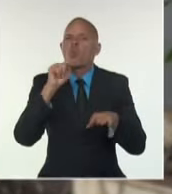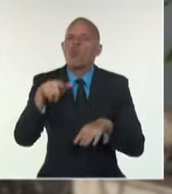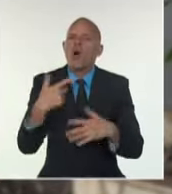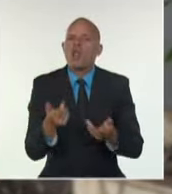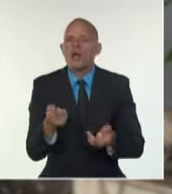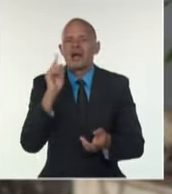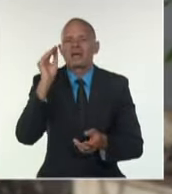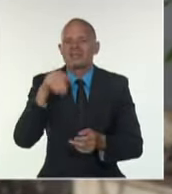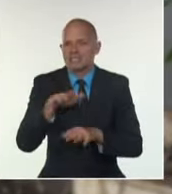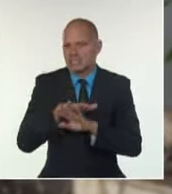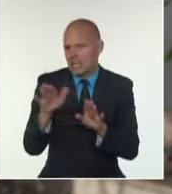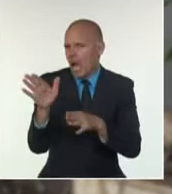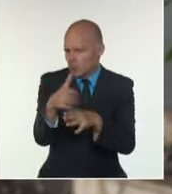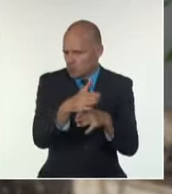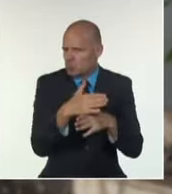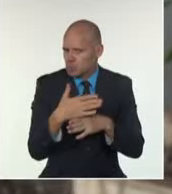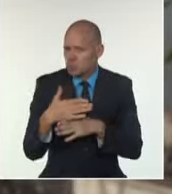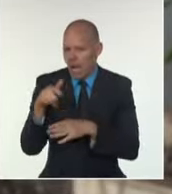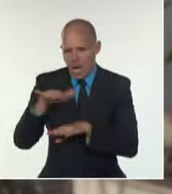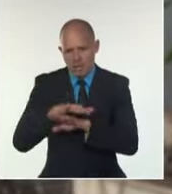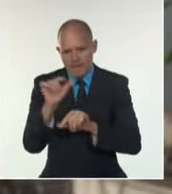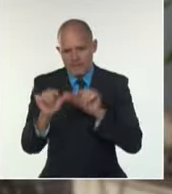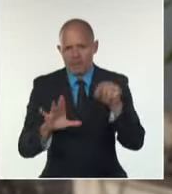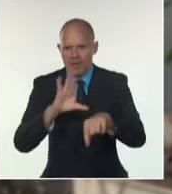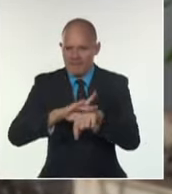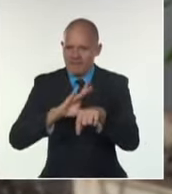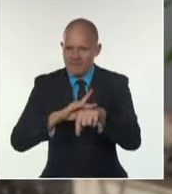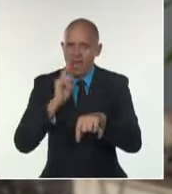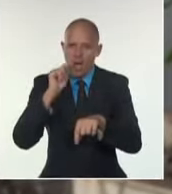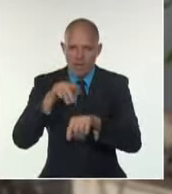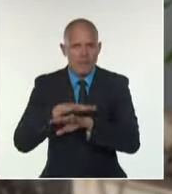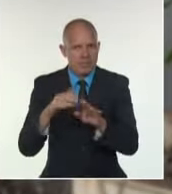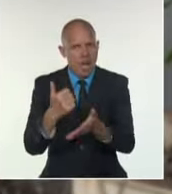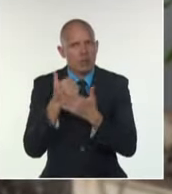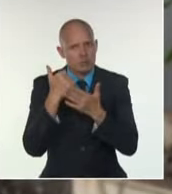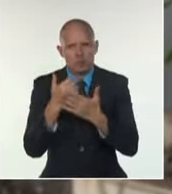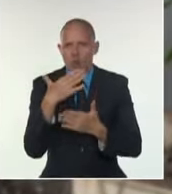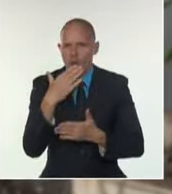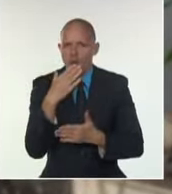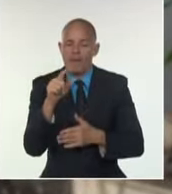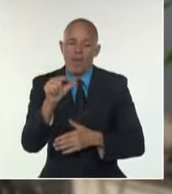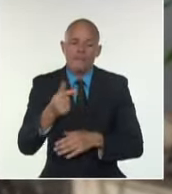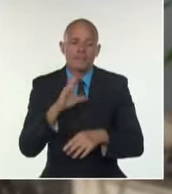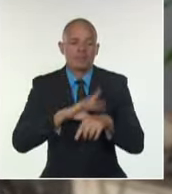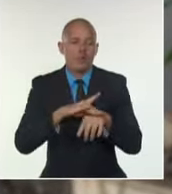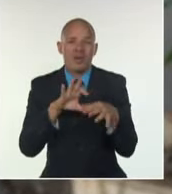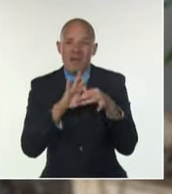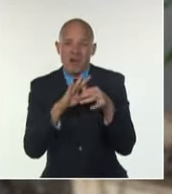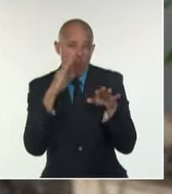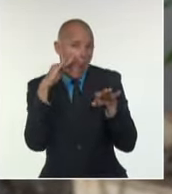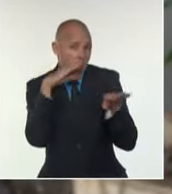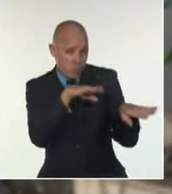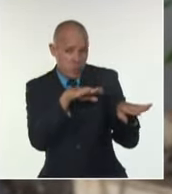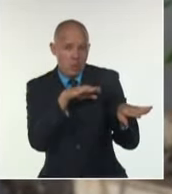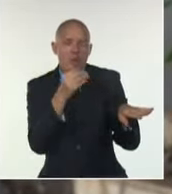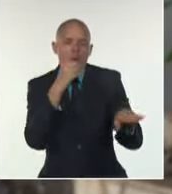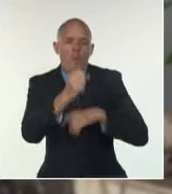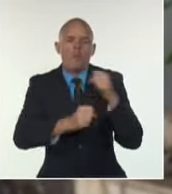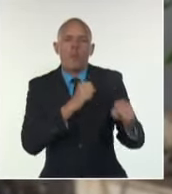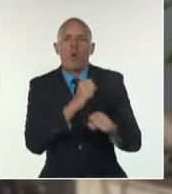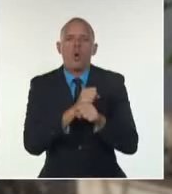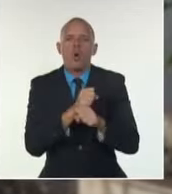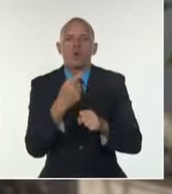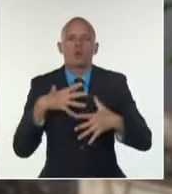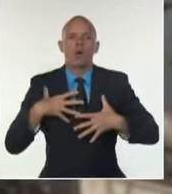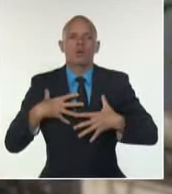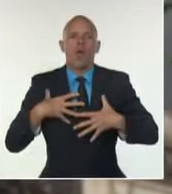ya se está resolviendo problemas en esa sala de cuidado intensivo. Adicionalmente, esto es una fortaleza para futuras situaciones en las que sea